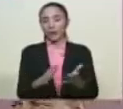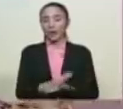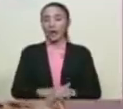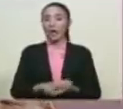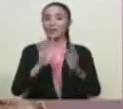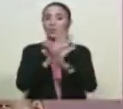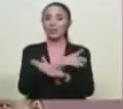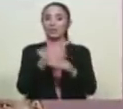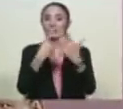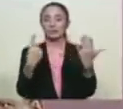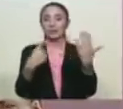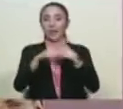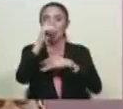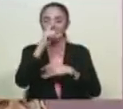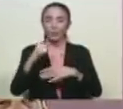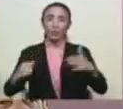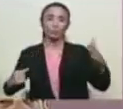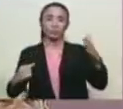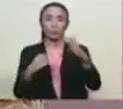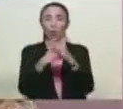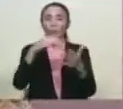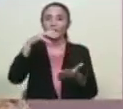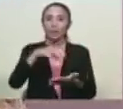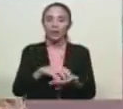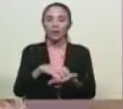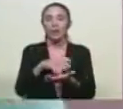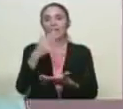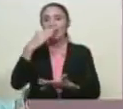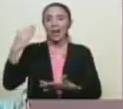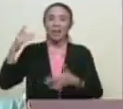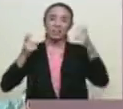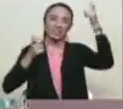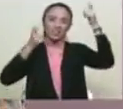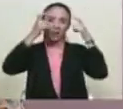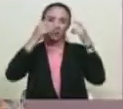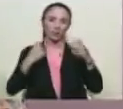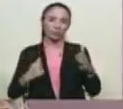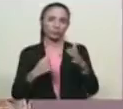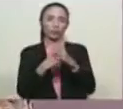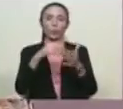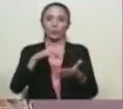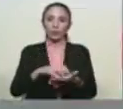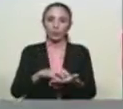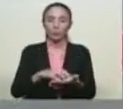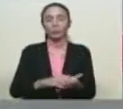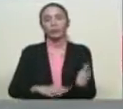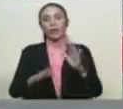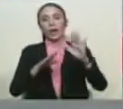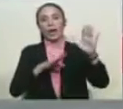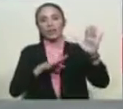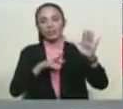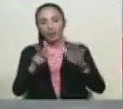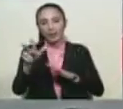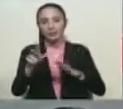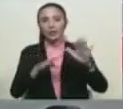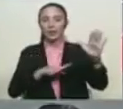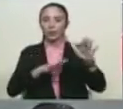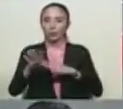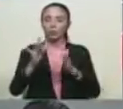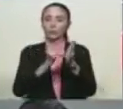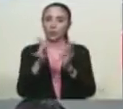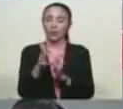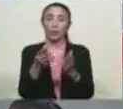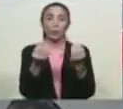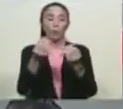16 años del golpe de Estado contra el comandante Chávez. Y 13 y 14 de abril vamos a estar en